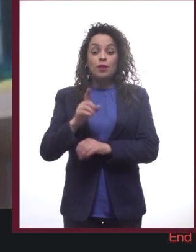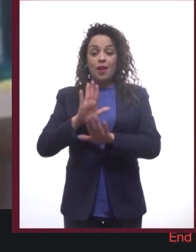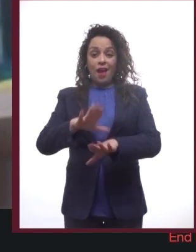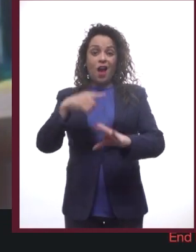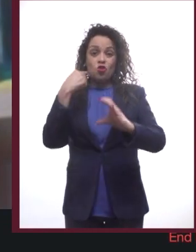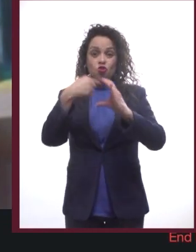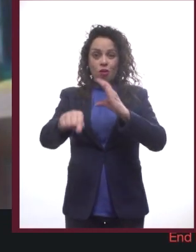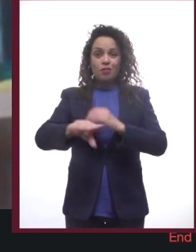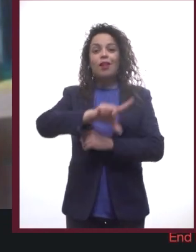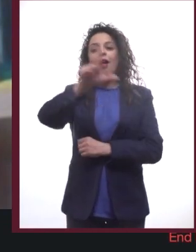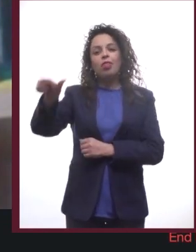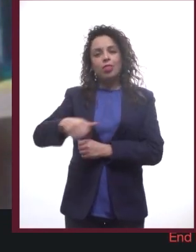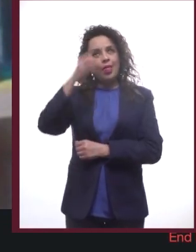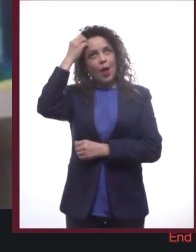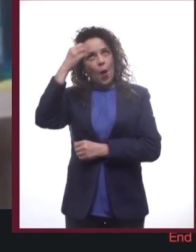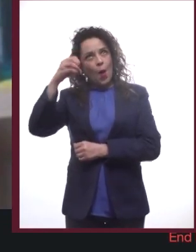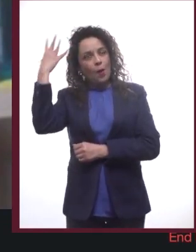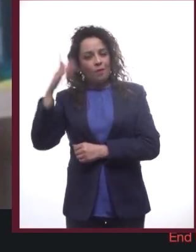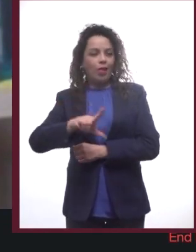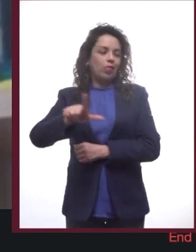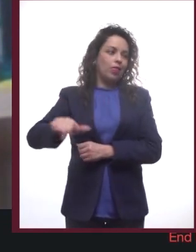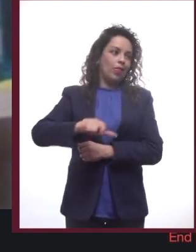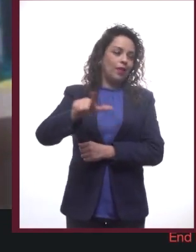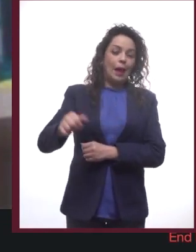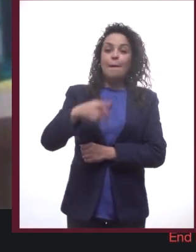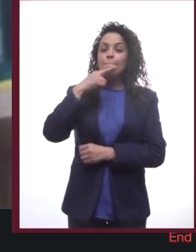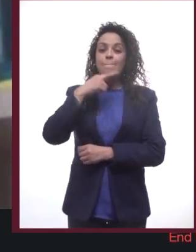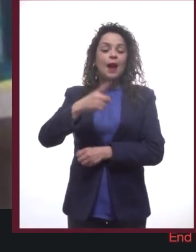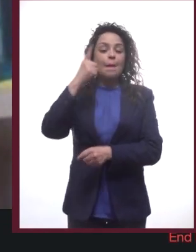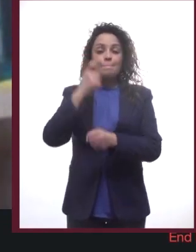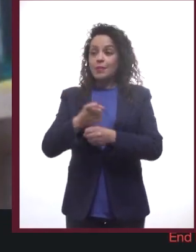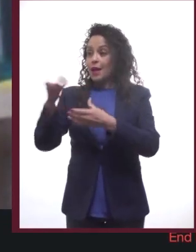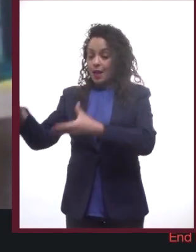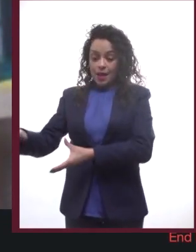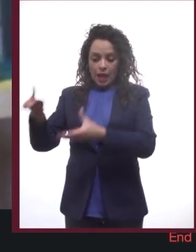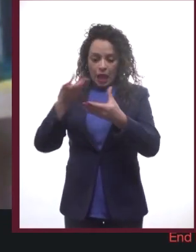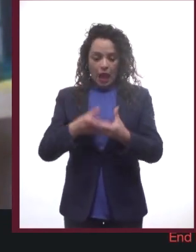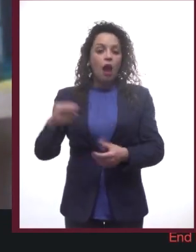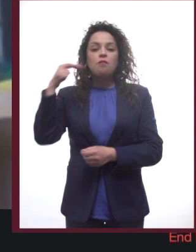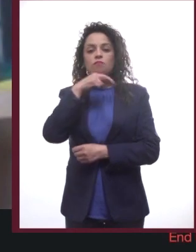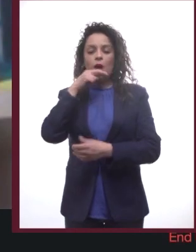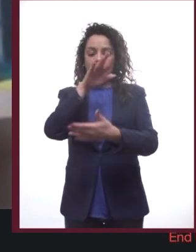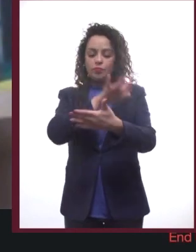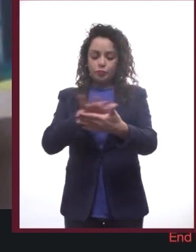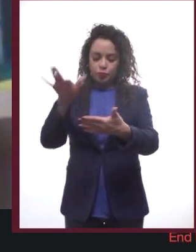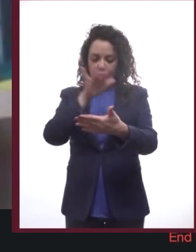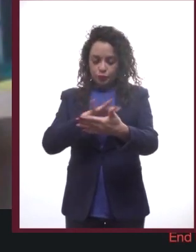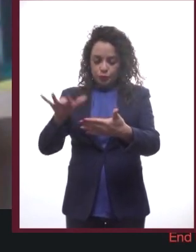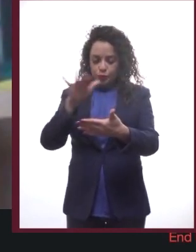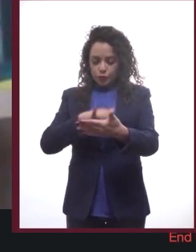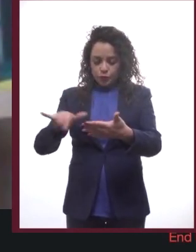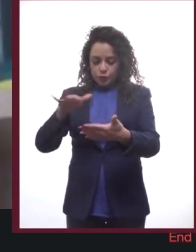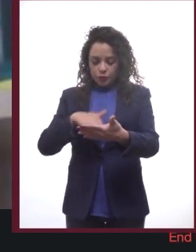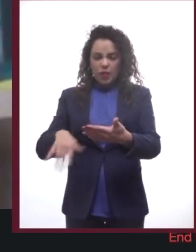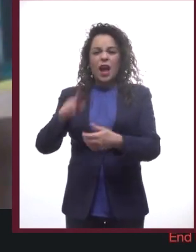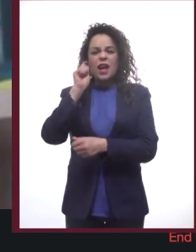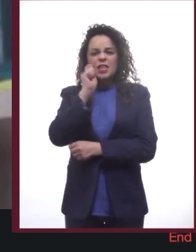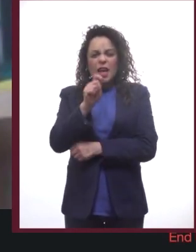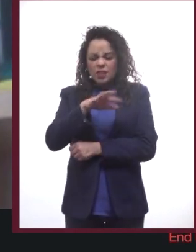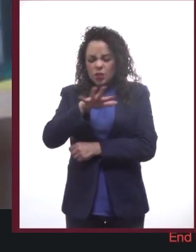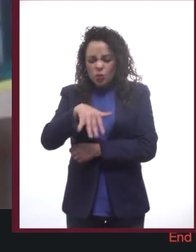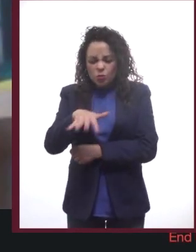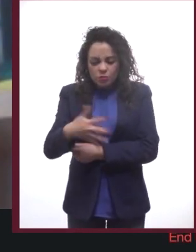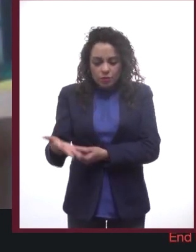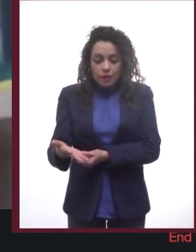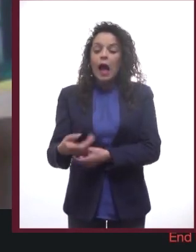deja en el correo electrónico se nos olvida. Así que lo mejor es primero inmediatamente leer ese manuscrito y ahí uno lo que va a buscar